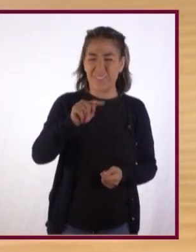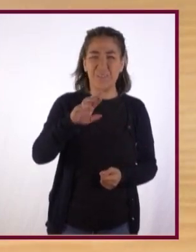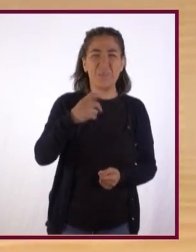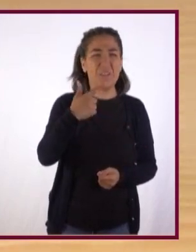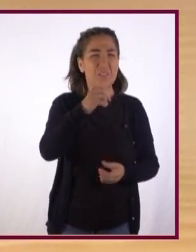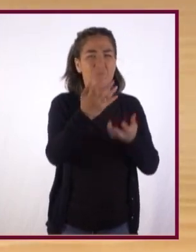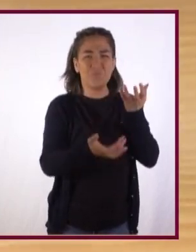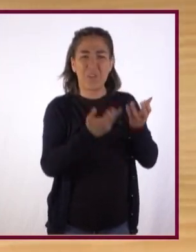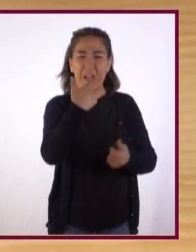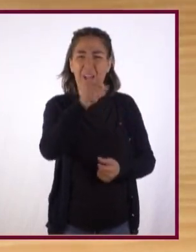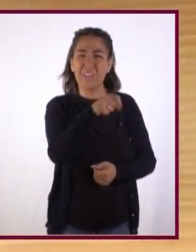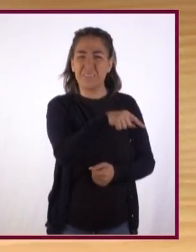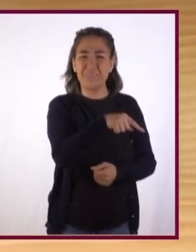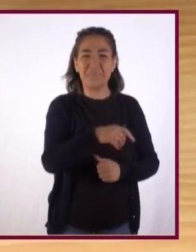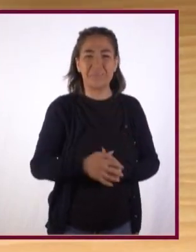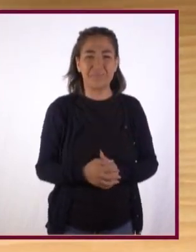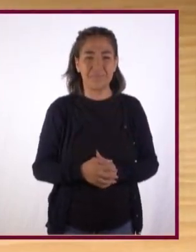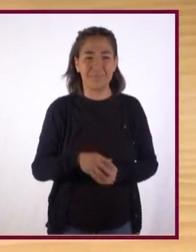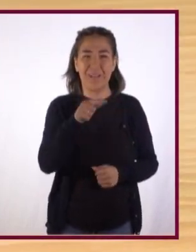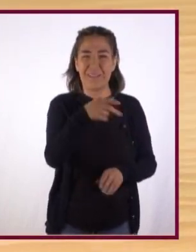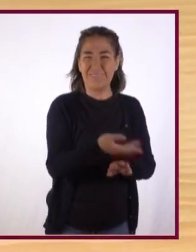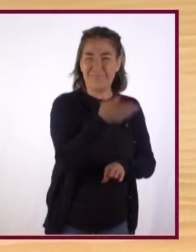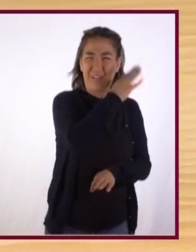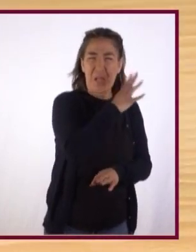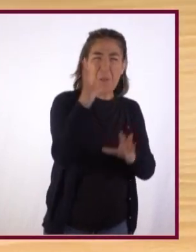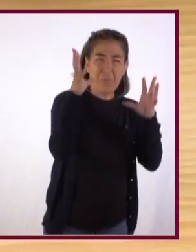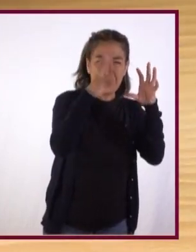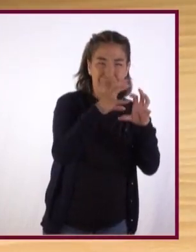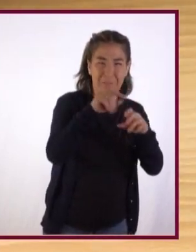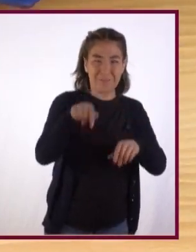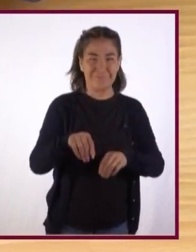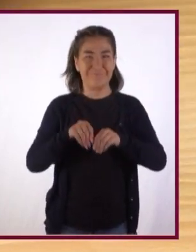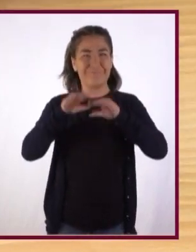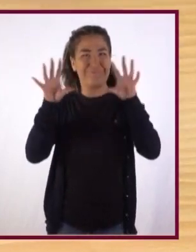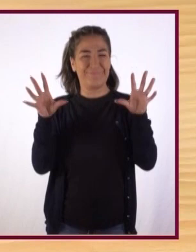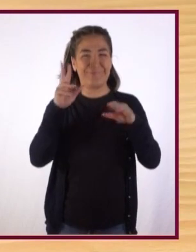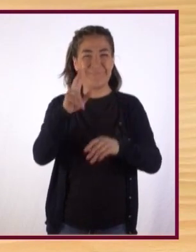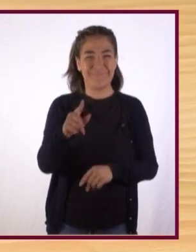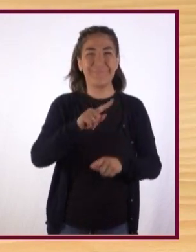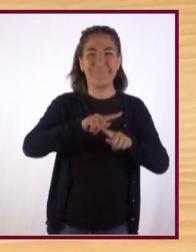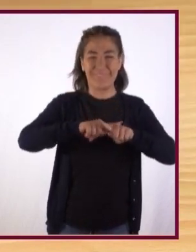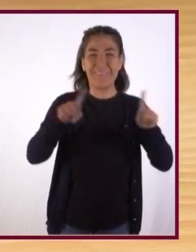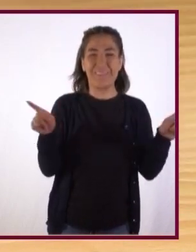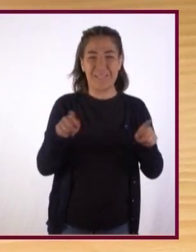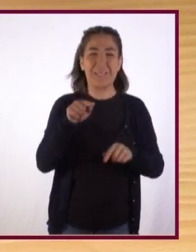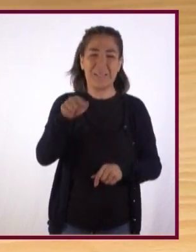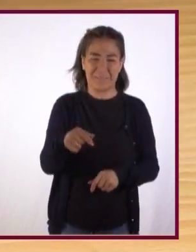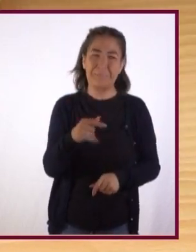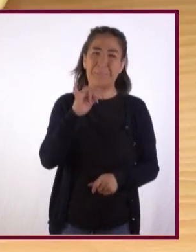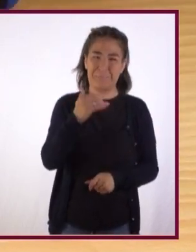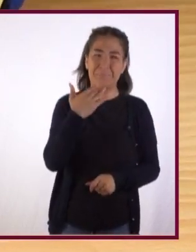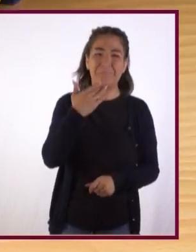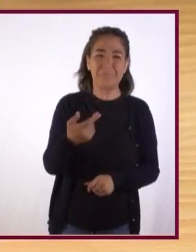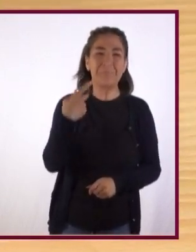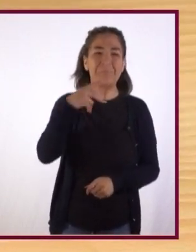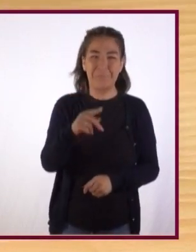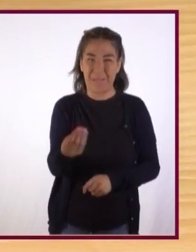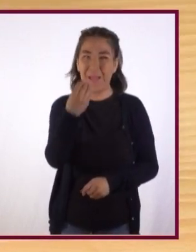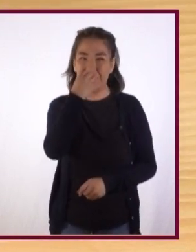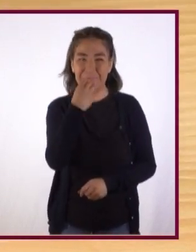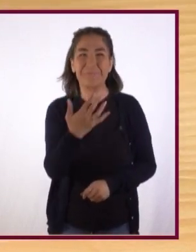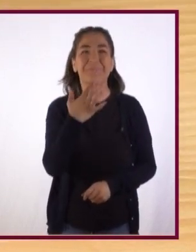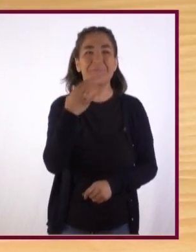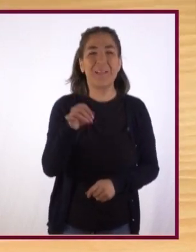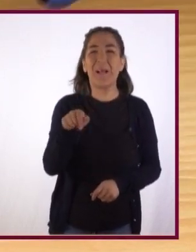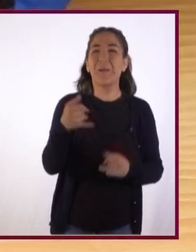nitrógeno. Pues yo diría que se ve mejor que antes, ¿no? ¿Tú qué opinas, Ernesto? Pues sí, se ve mejor, como más